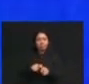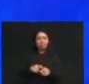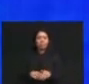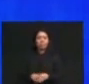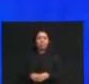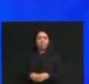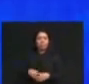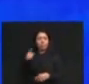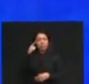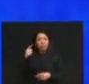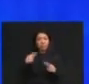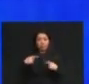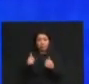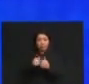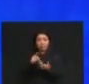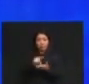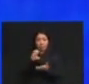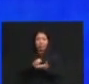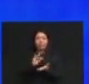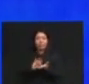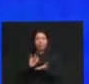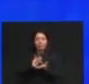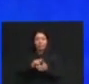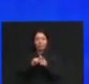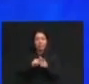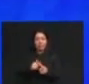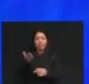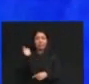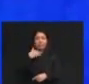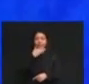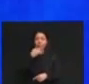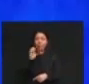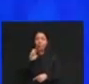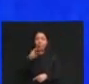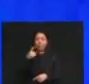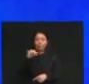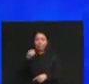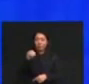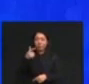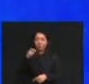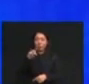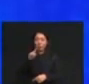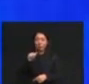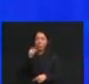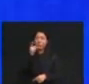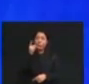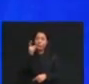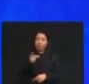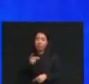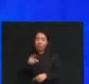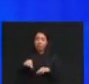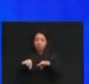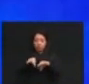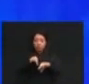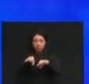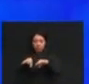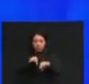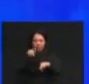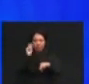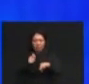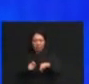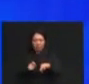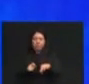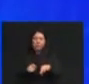las personas con discapacidad. Don Eugenio García Sada dijo, "El trabajo es la mejor escuela de la vida". En APAC